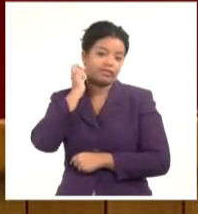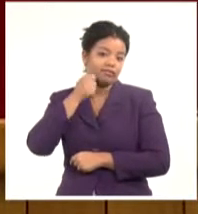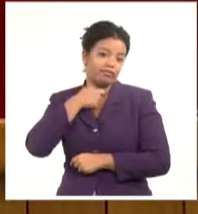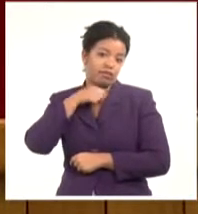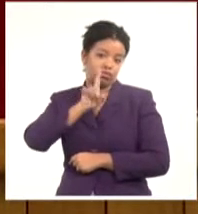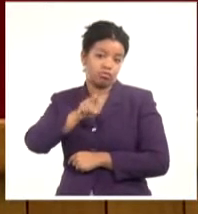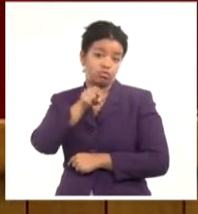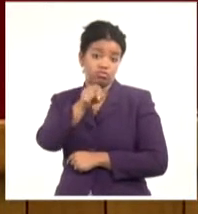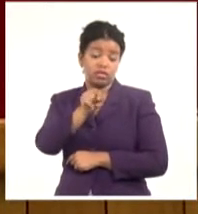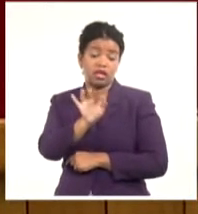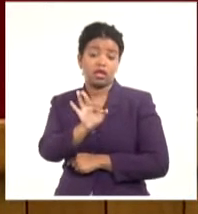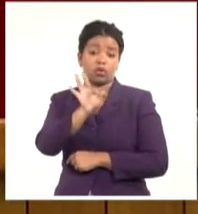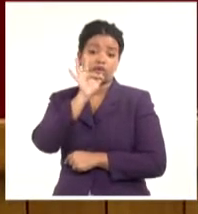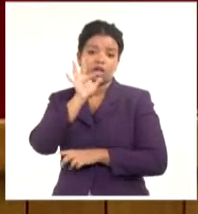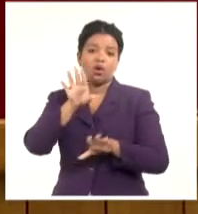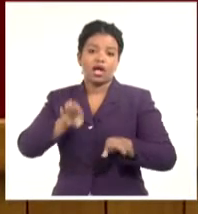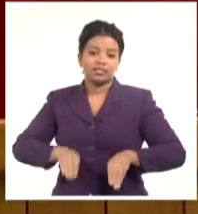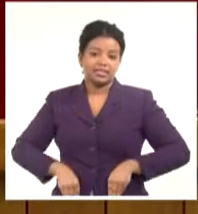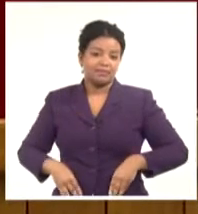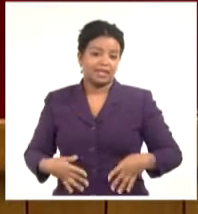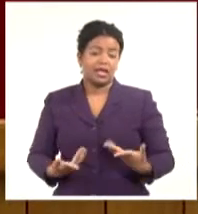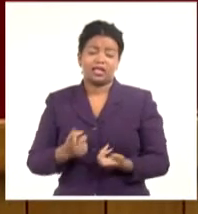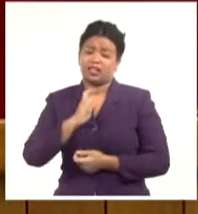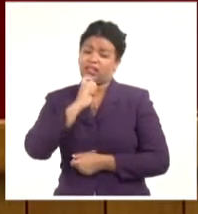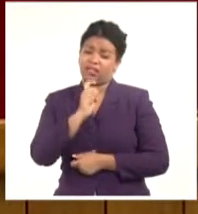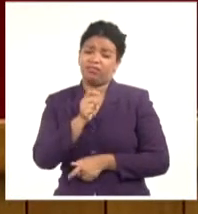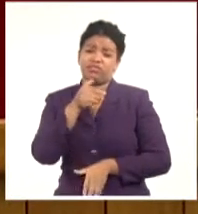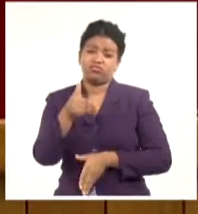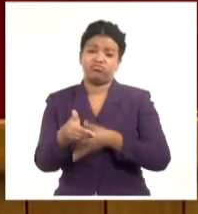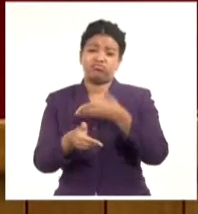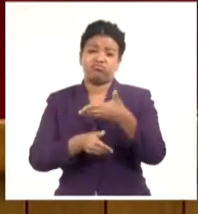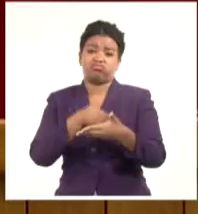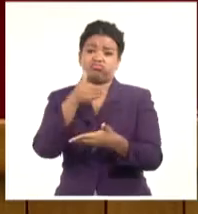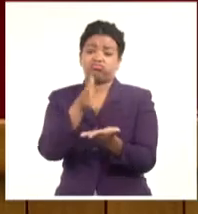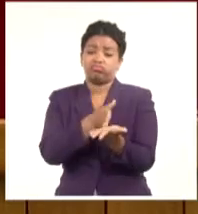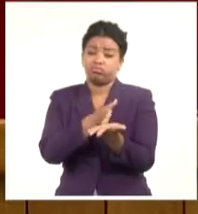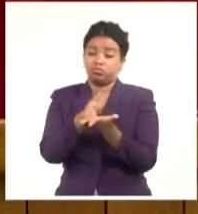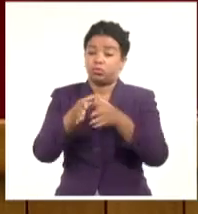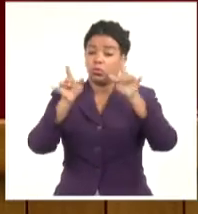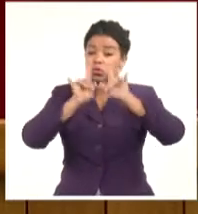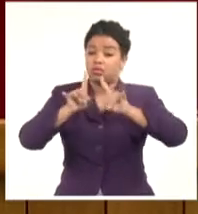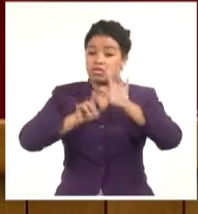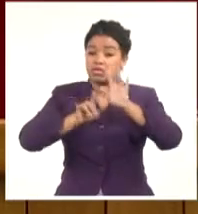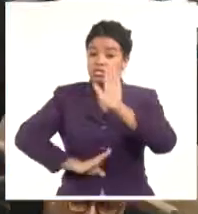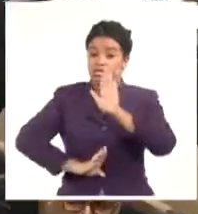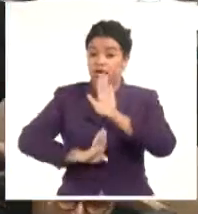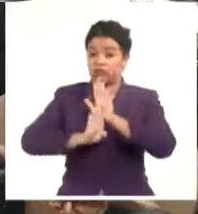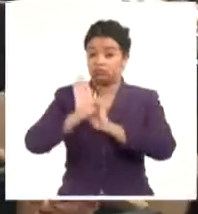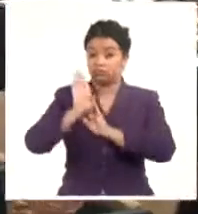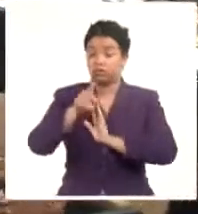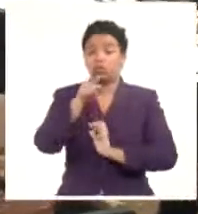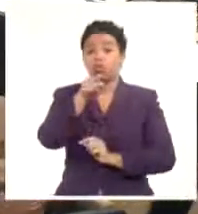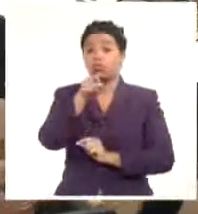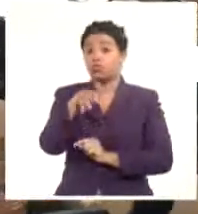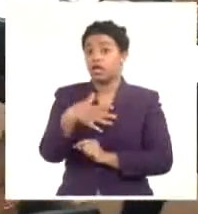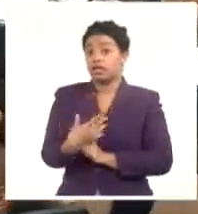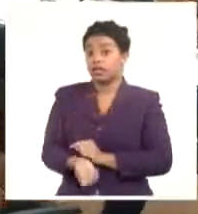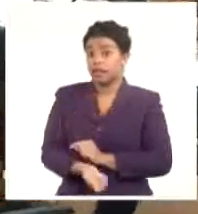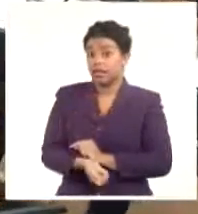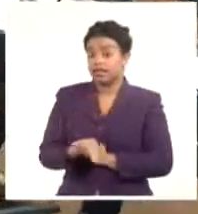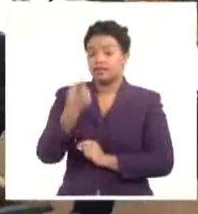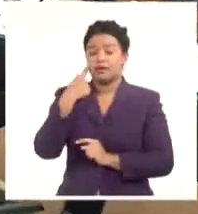Ustedes escogieron o aceptaron el camino más difícil en el tránsito por la universidad. Ustedes han convidado a